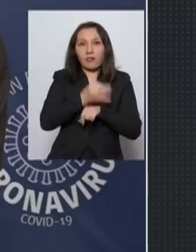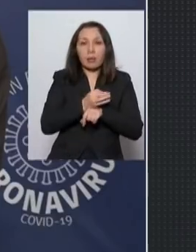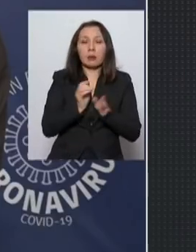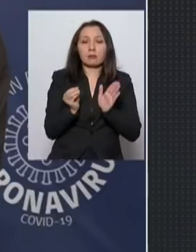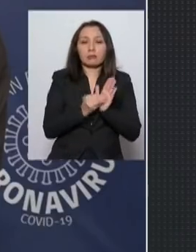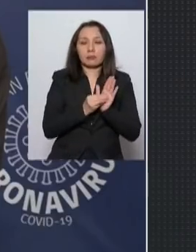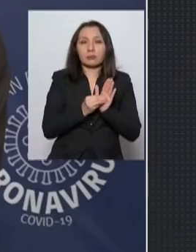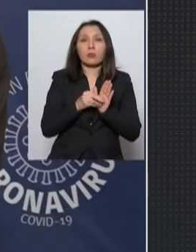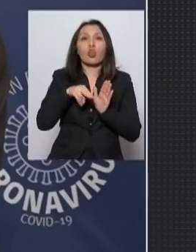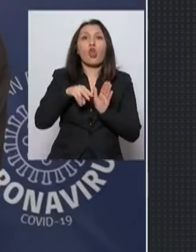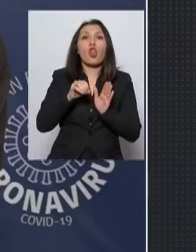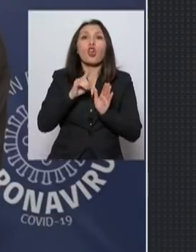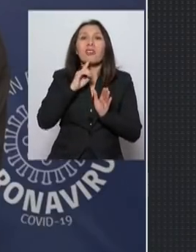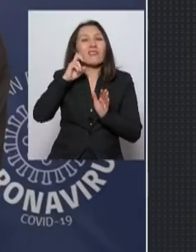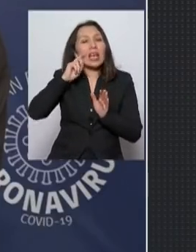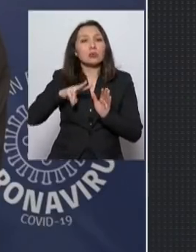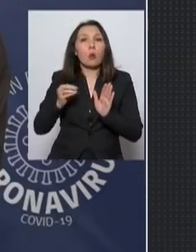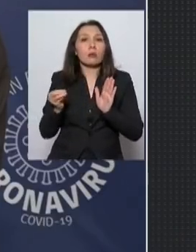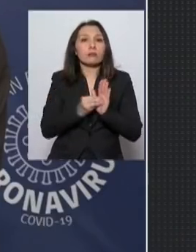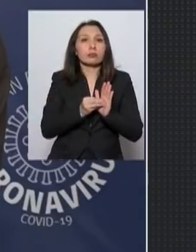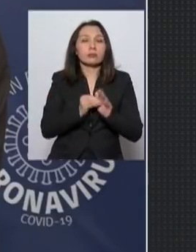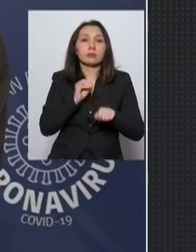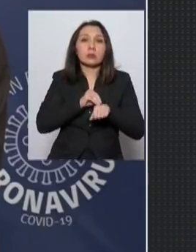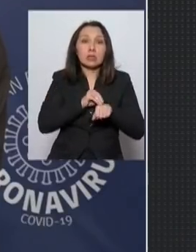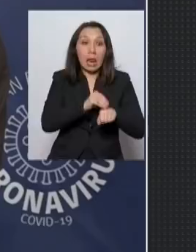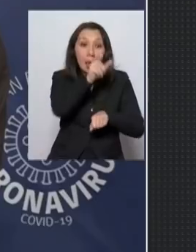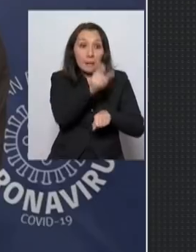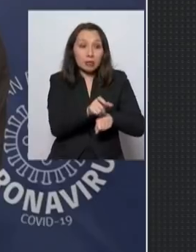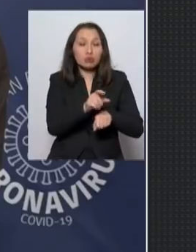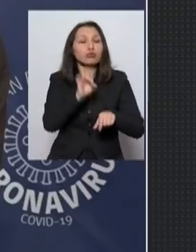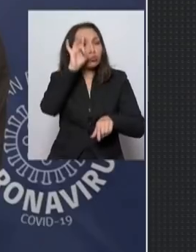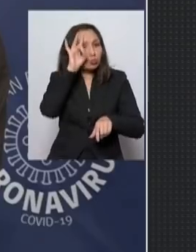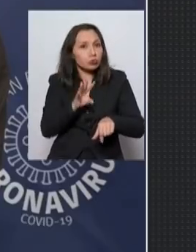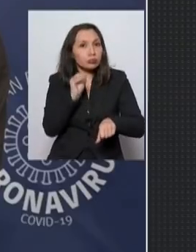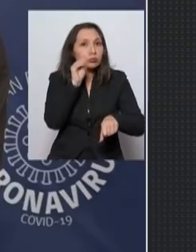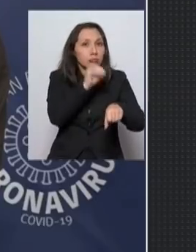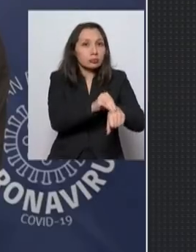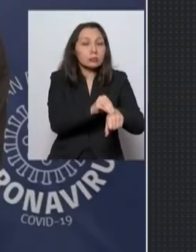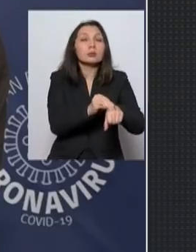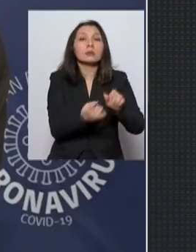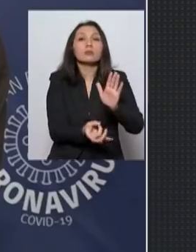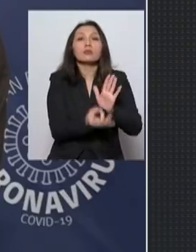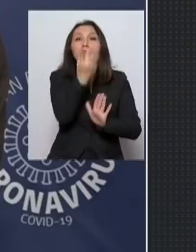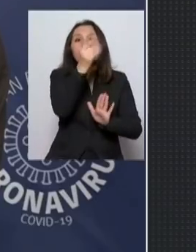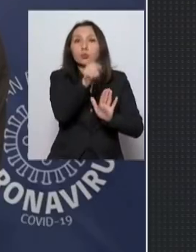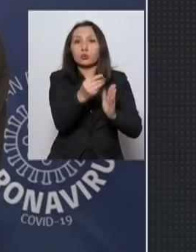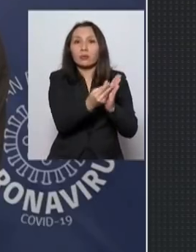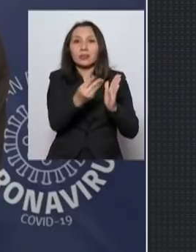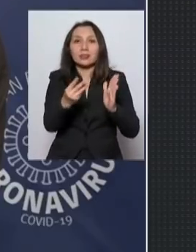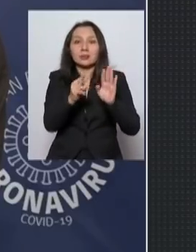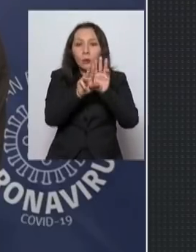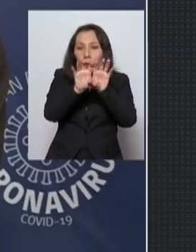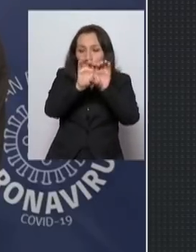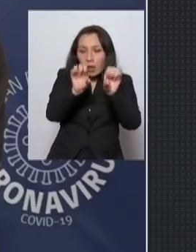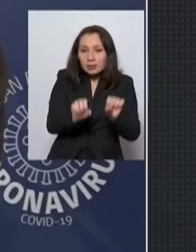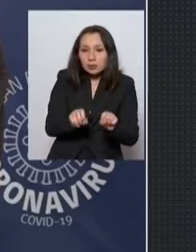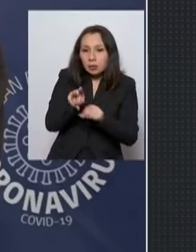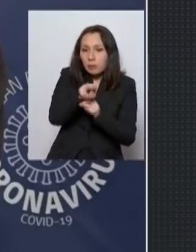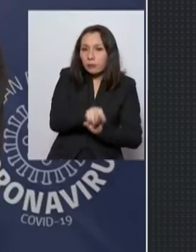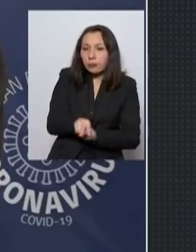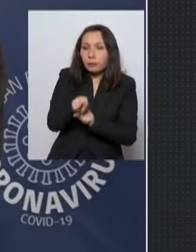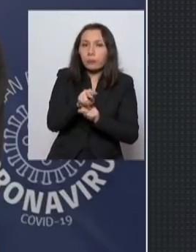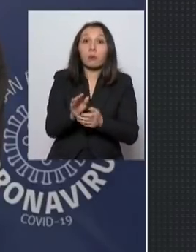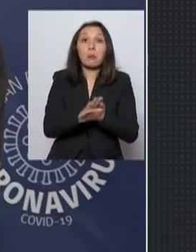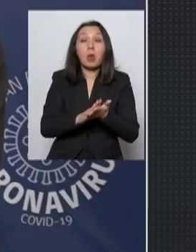de notificación obligatoria. Ha sido notificada al sistema de vigilancia, porque de lo contrario, insisto,